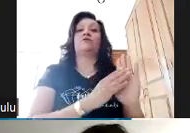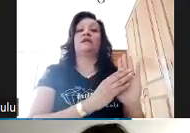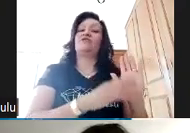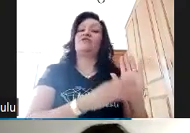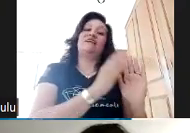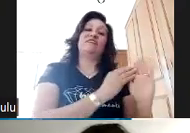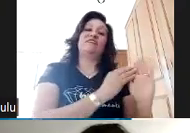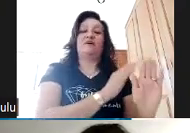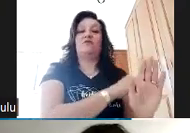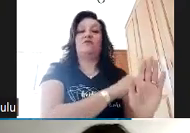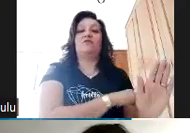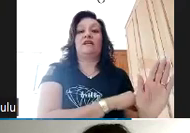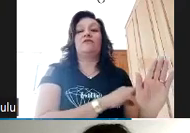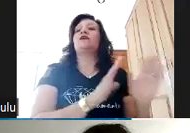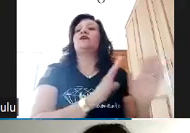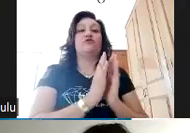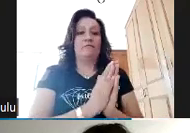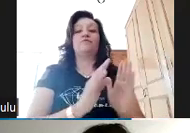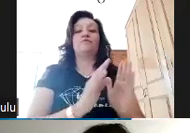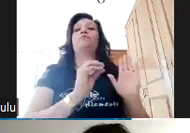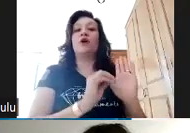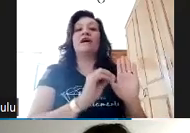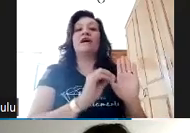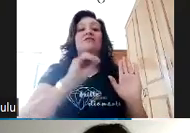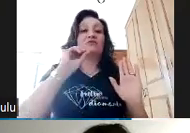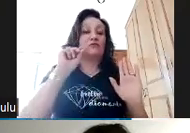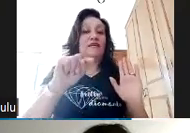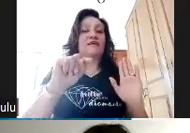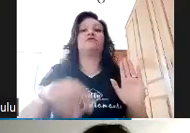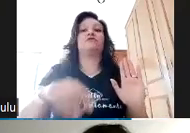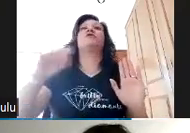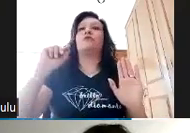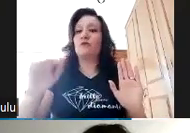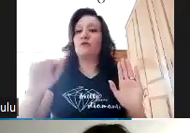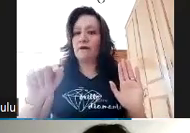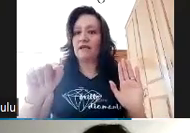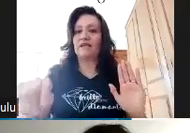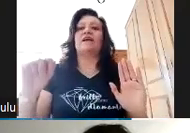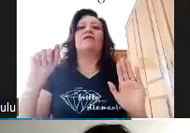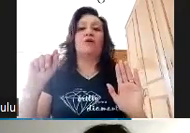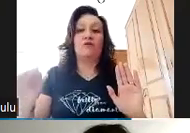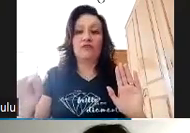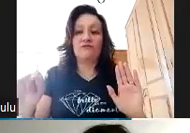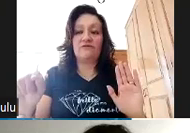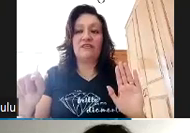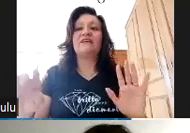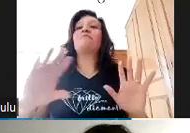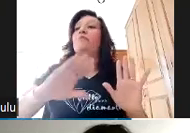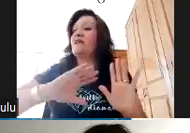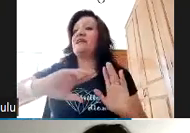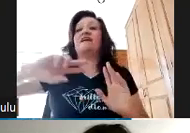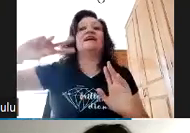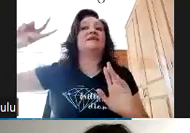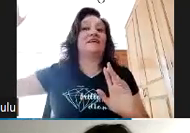aunque tú digas no el Erizo Mejor lo dejo al lado No porque un erizo una ballenita o un delfín